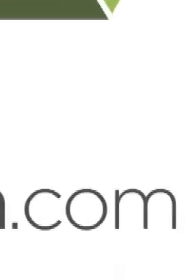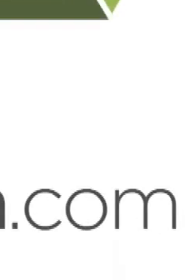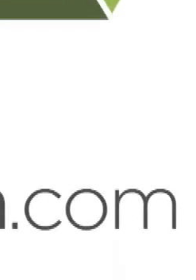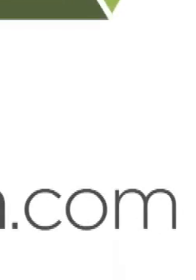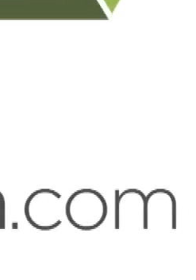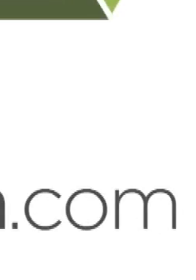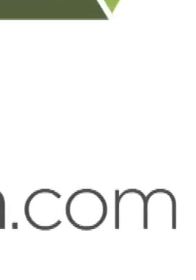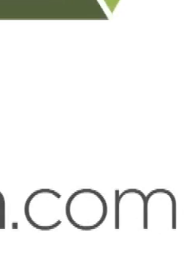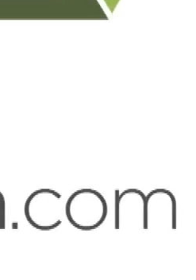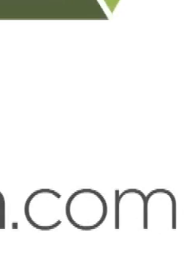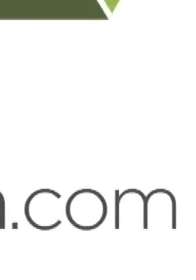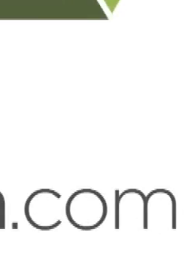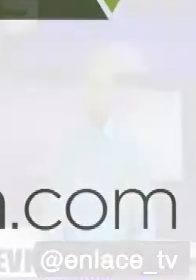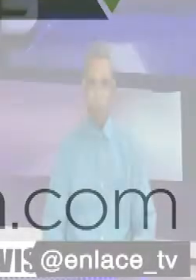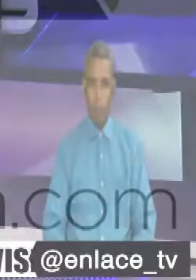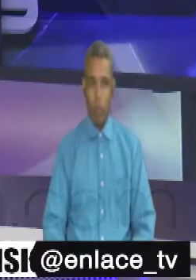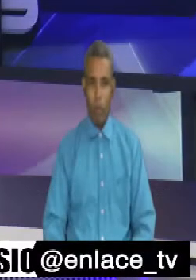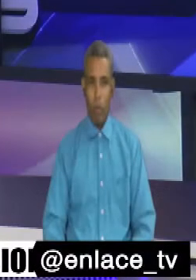601-0547.